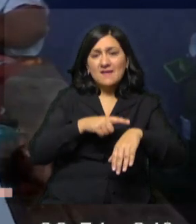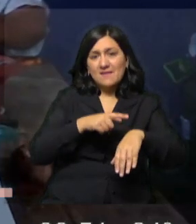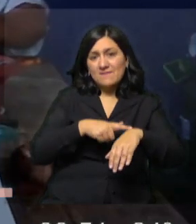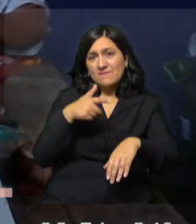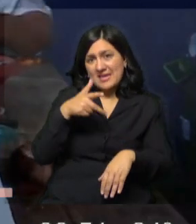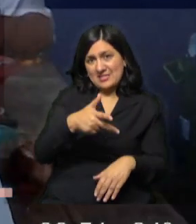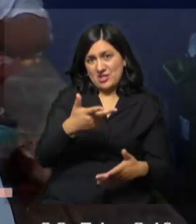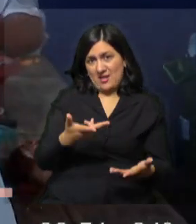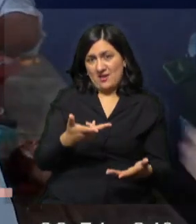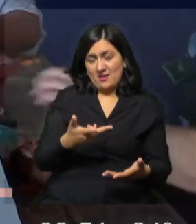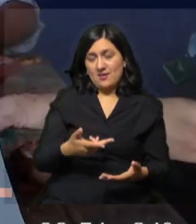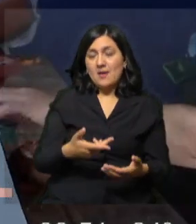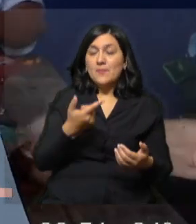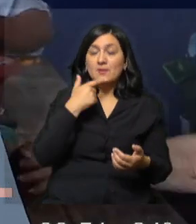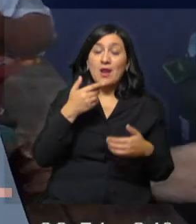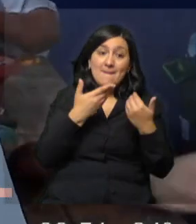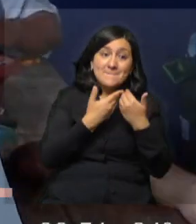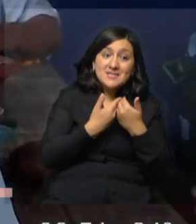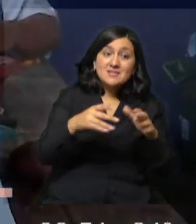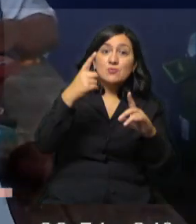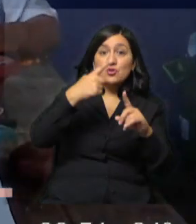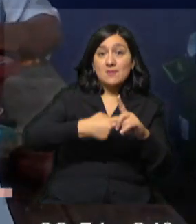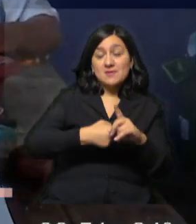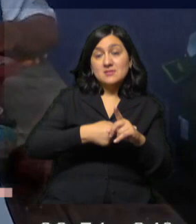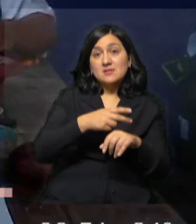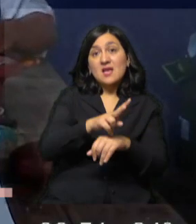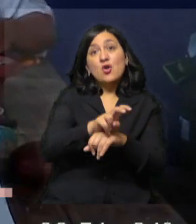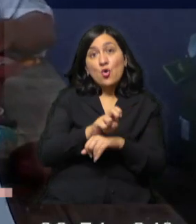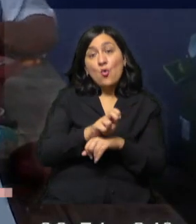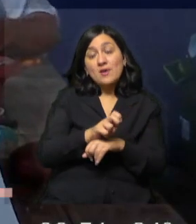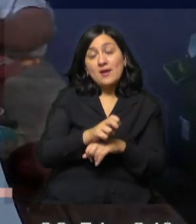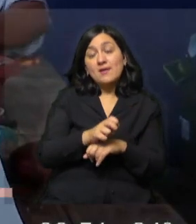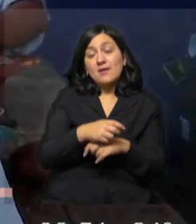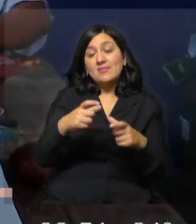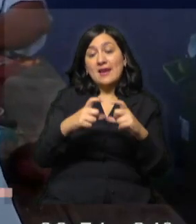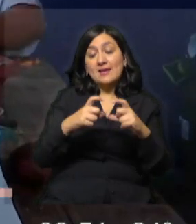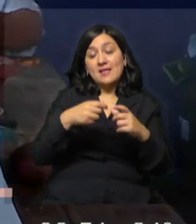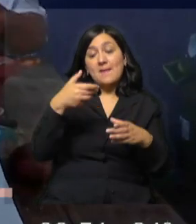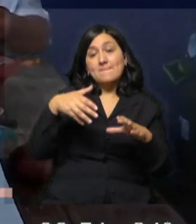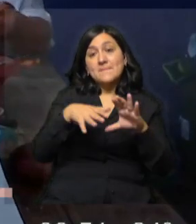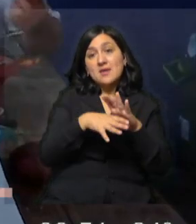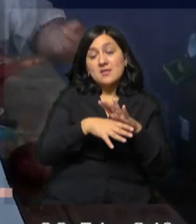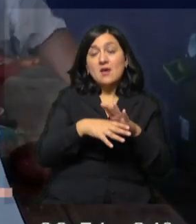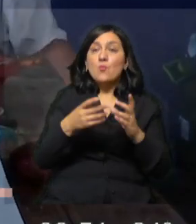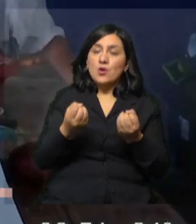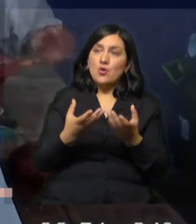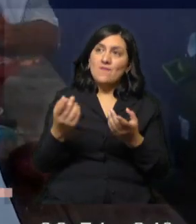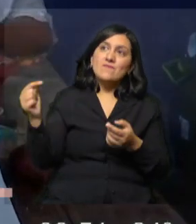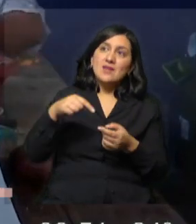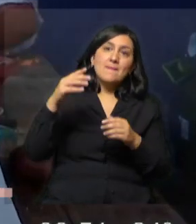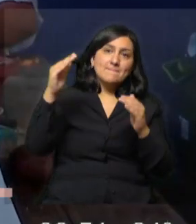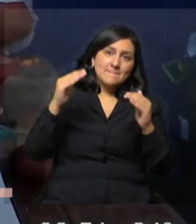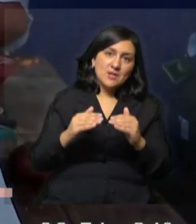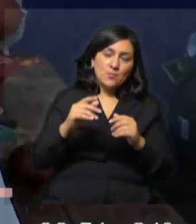Montevideo. Digo, los primeros días del mes, cuando la gente cobra alguna prestación, alguna tarjeta mía o algo, disminuye la cantidad de comensales. Del 10